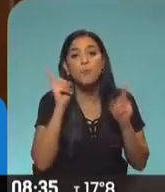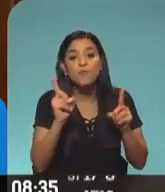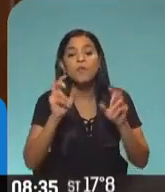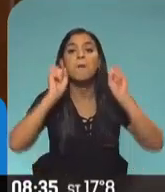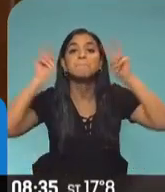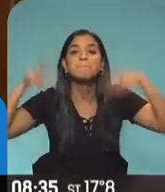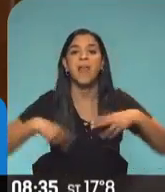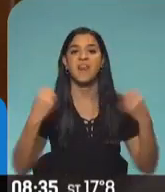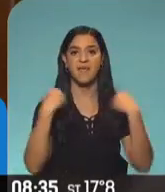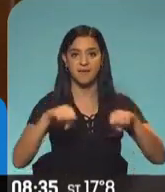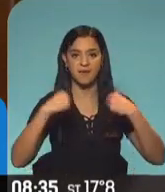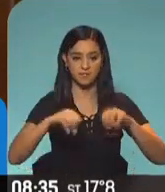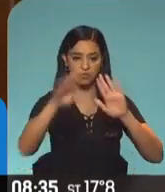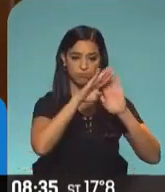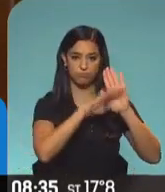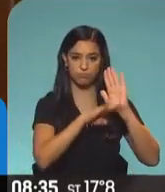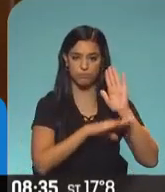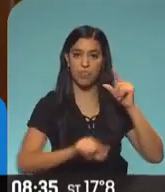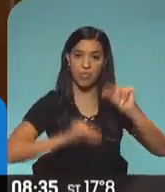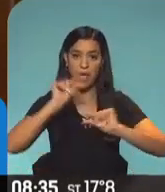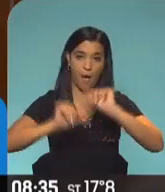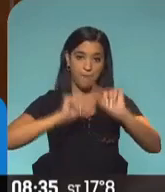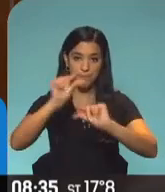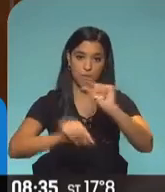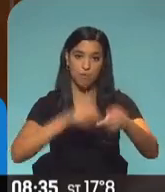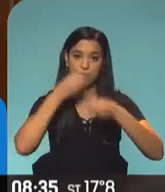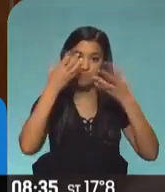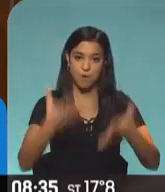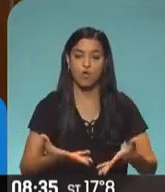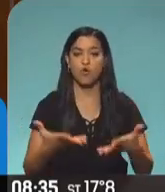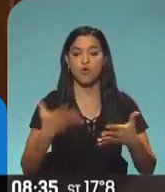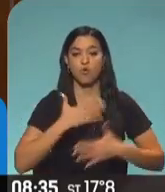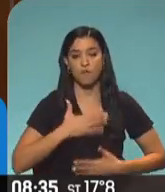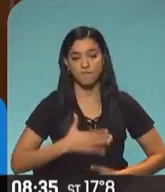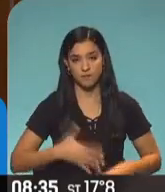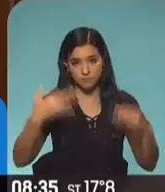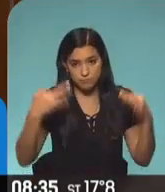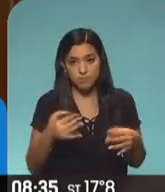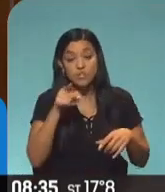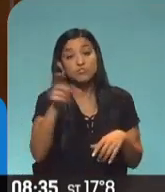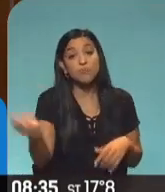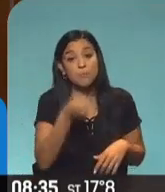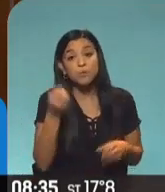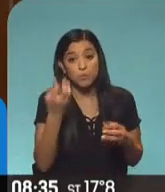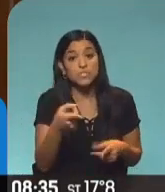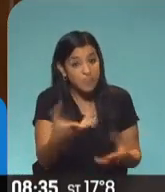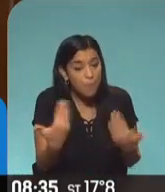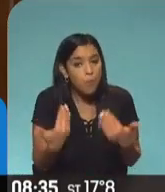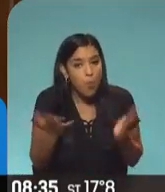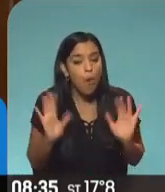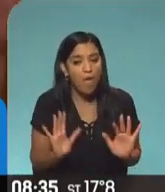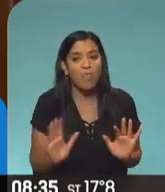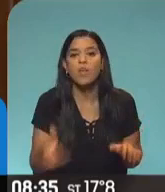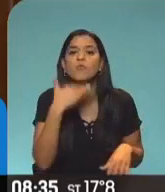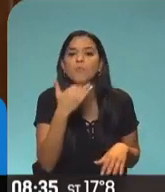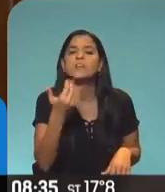plan de ejercicios programado que gradualmente lo va llevando a mejorar su capacidad física. Esto es importante, porque esto se puede hacer. O sea, por más